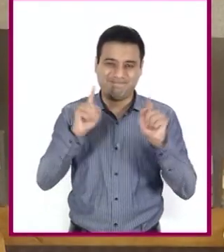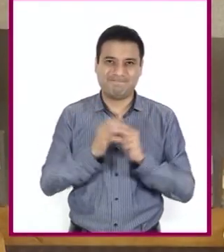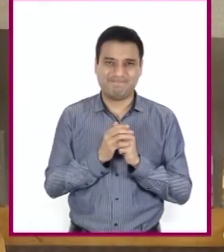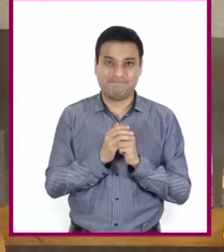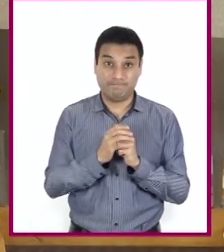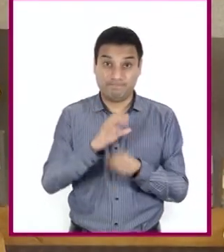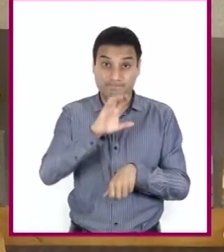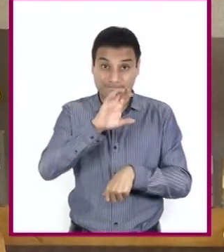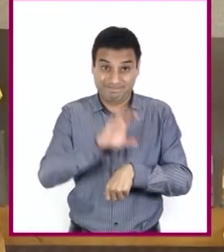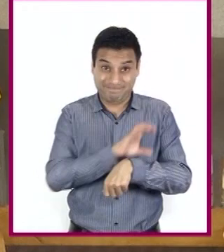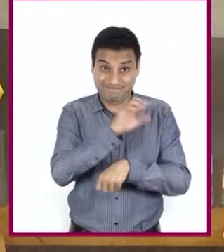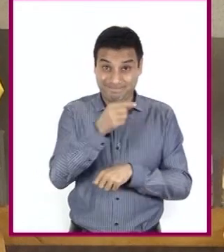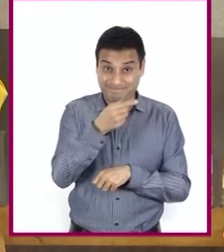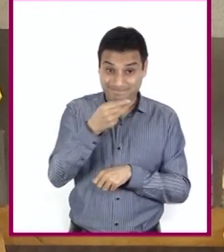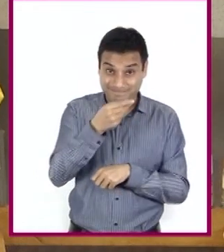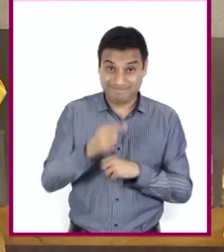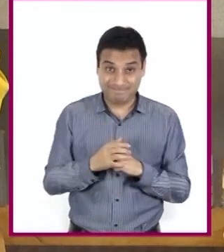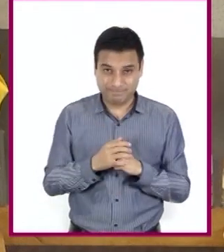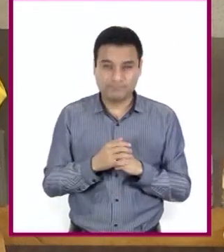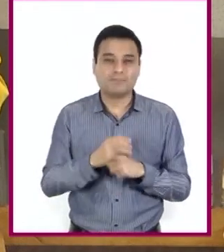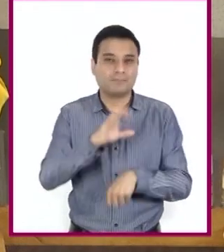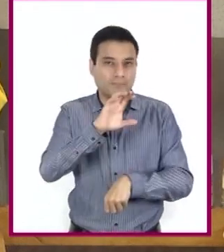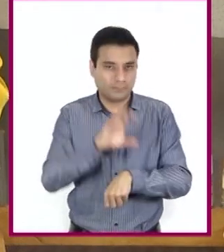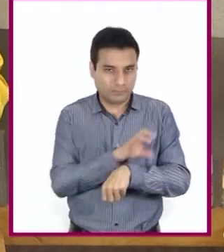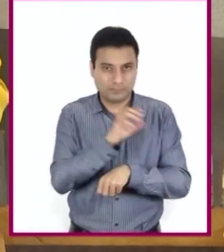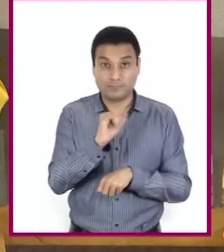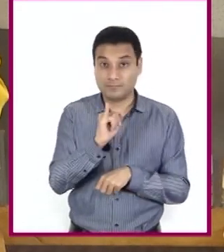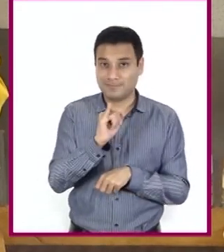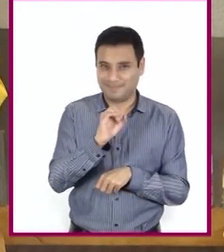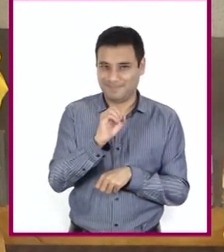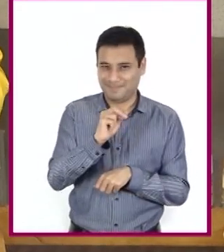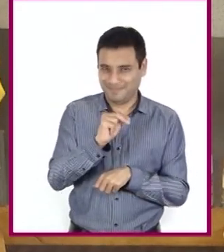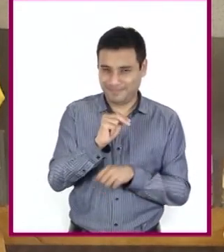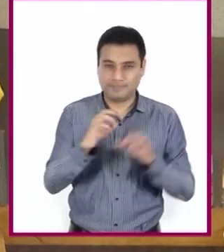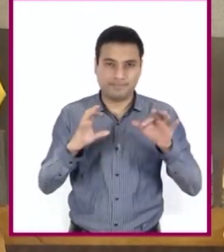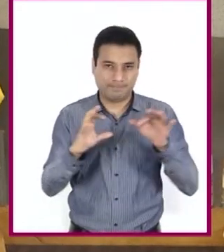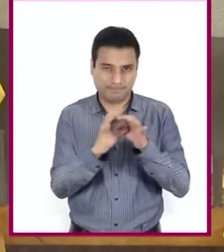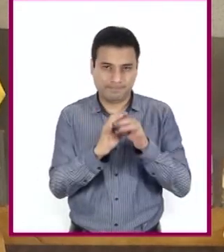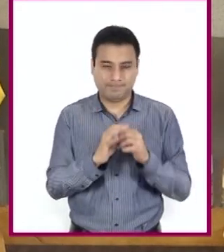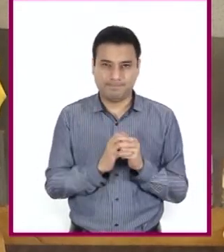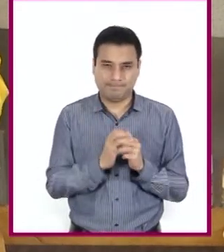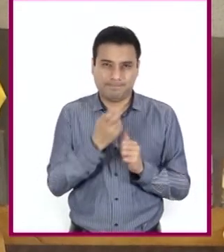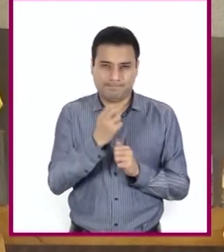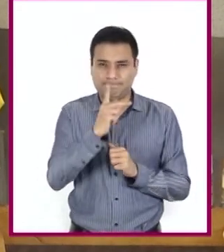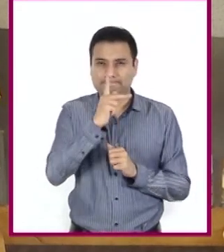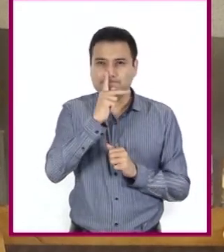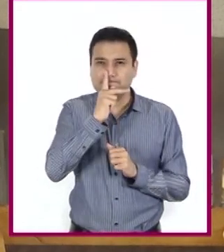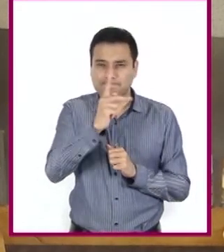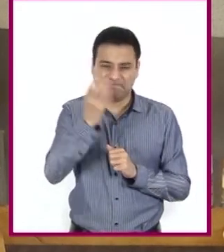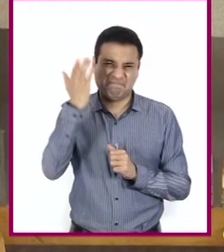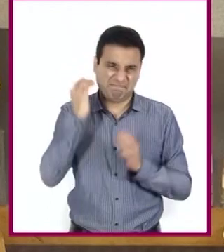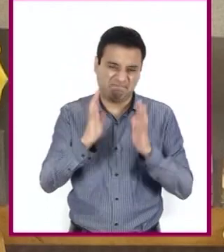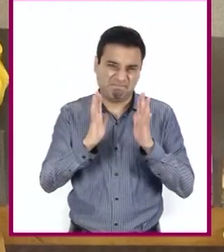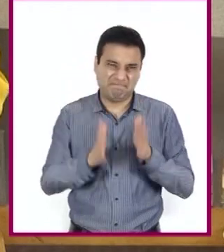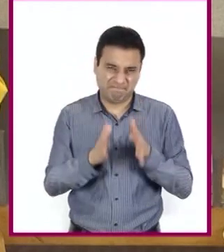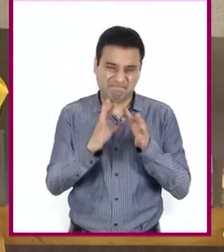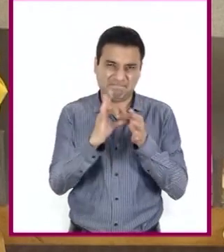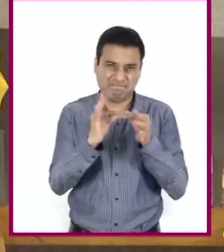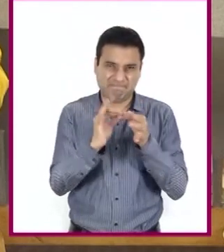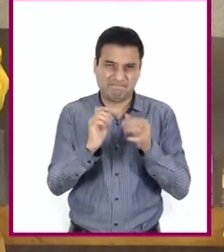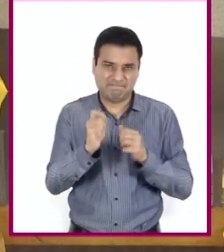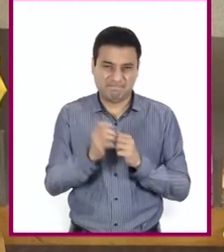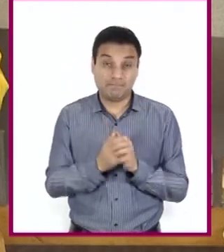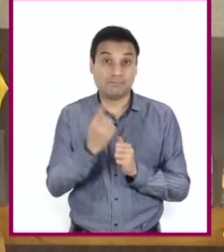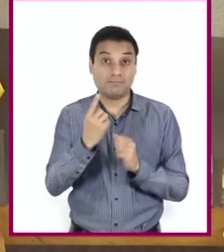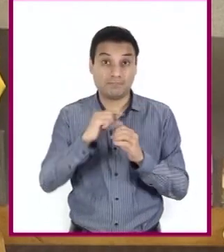estrechamente relacionada con la energía de ionización y la afinidad electrónica, conceptos abordados en sesiones anteriores. Un